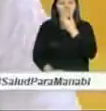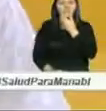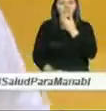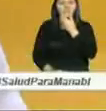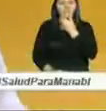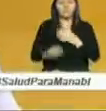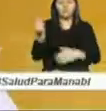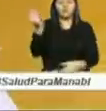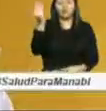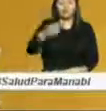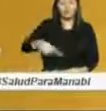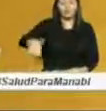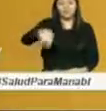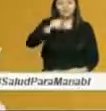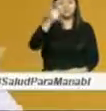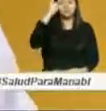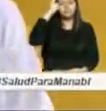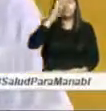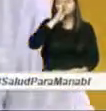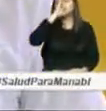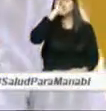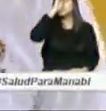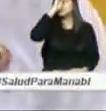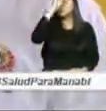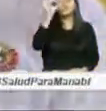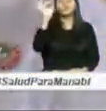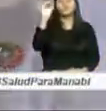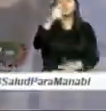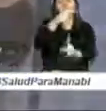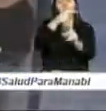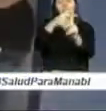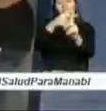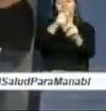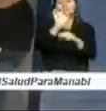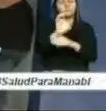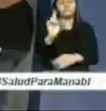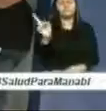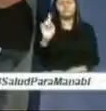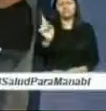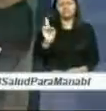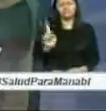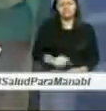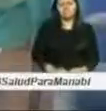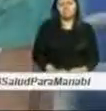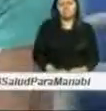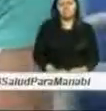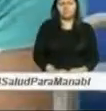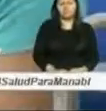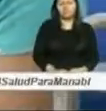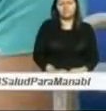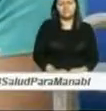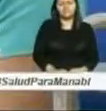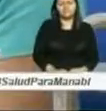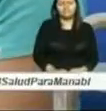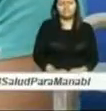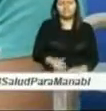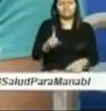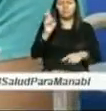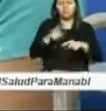pueden creer que siempre fue así. No siempre fue así. Y no podemos